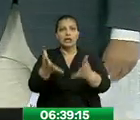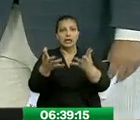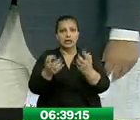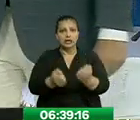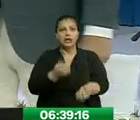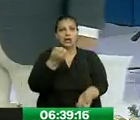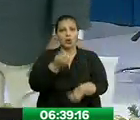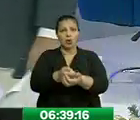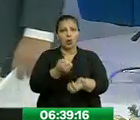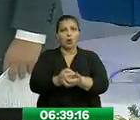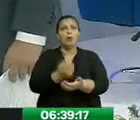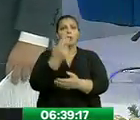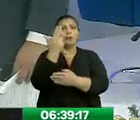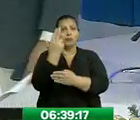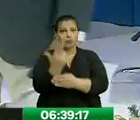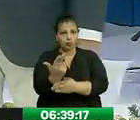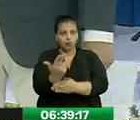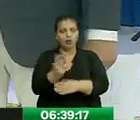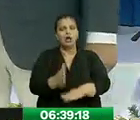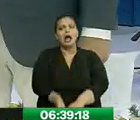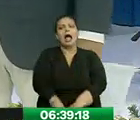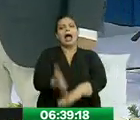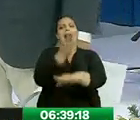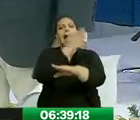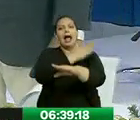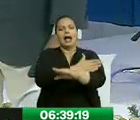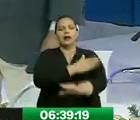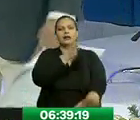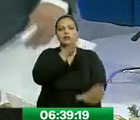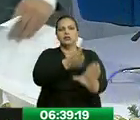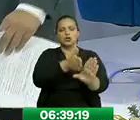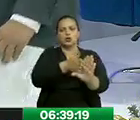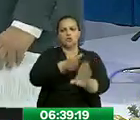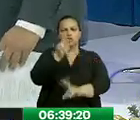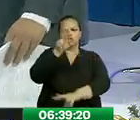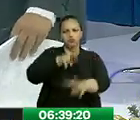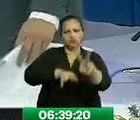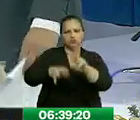preparada. Análisis psiquiátrico, psicológico, para ver si está preparada o apta para manejar un arma.